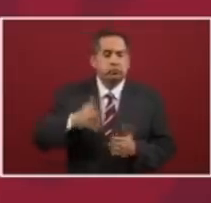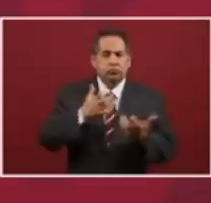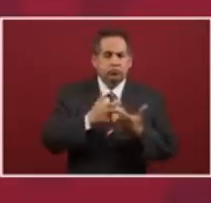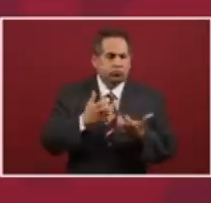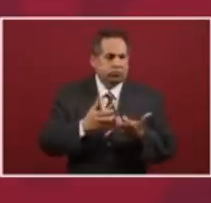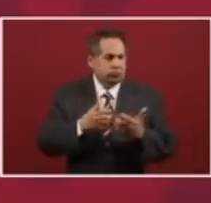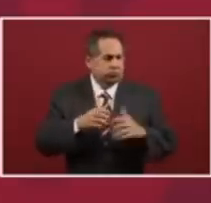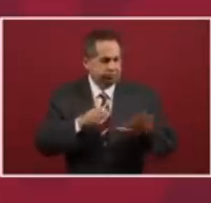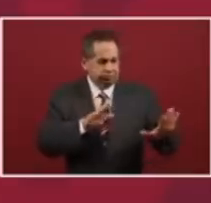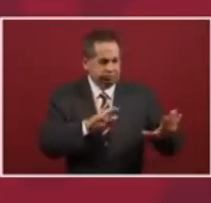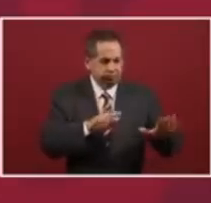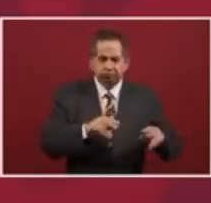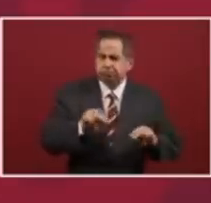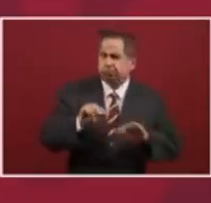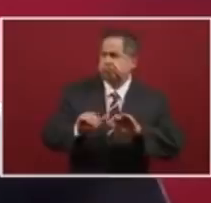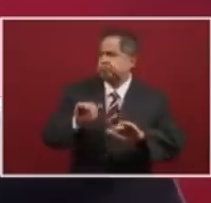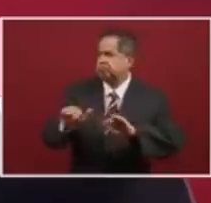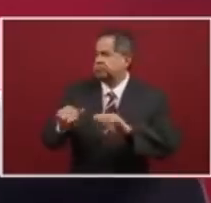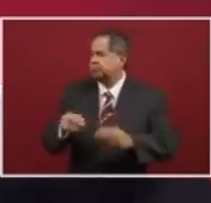campo